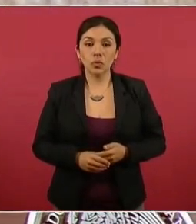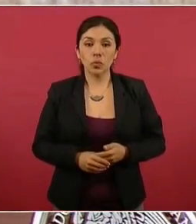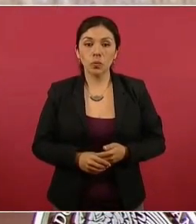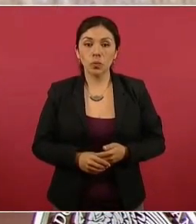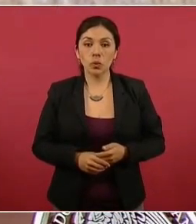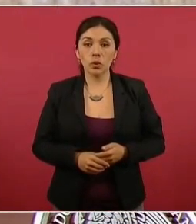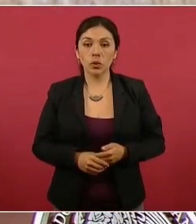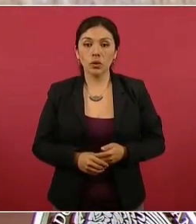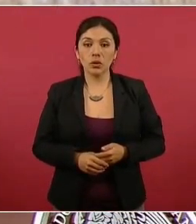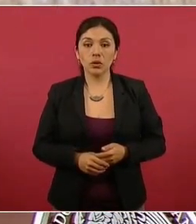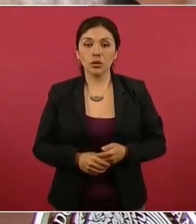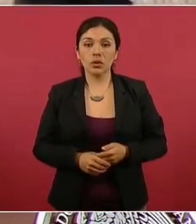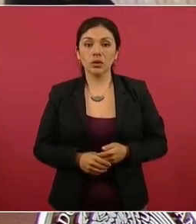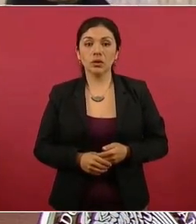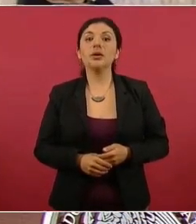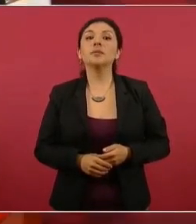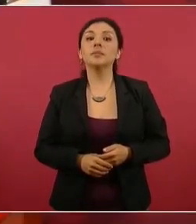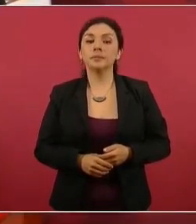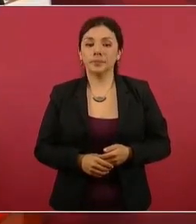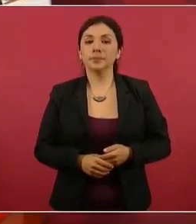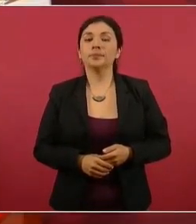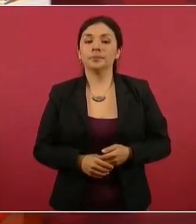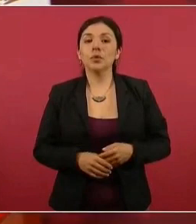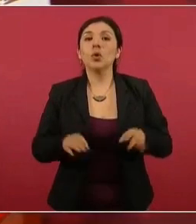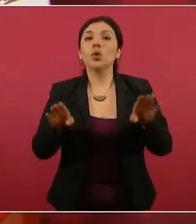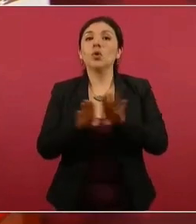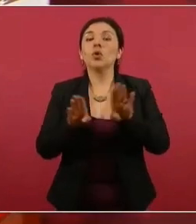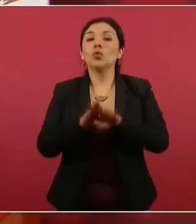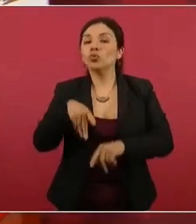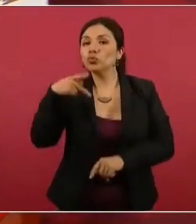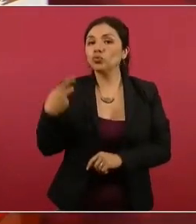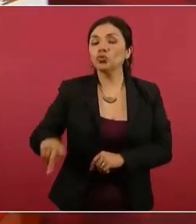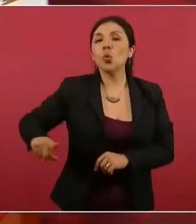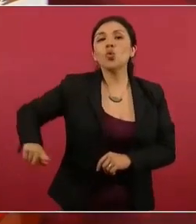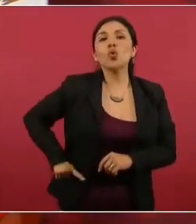Como es el gobierno de la República,